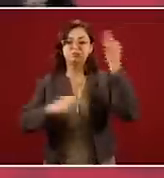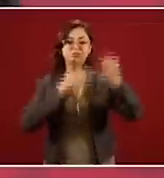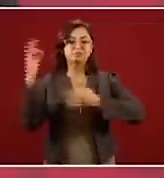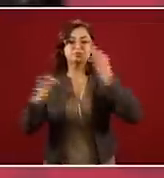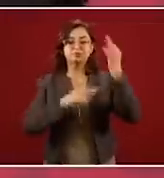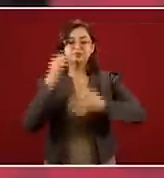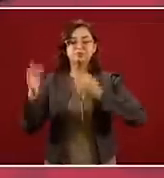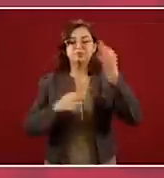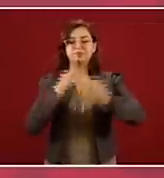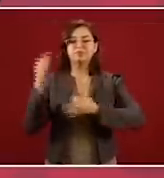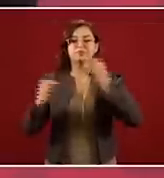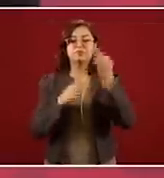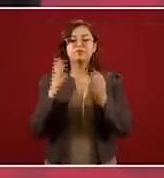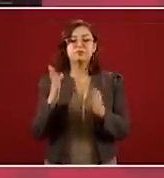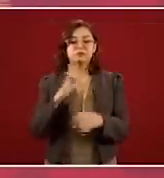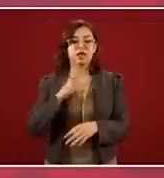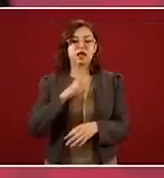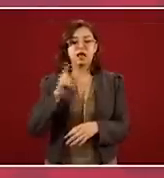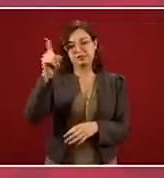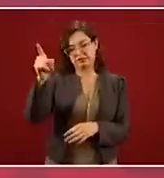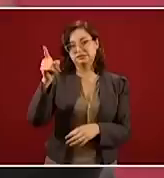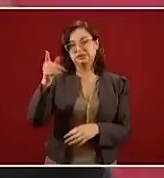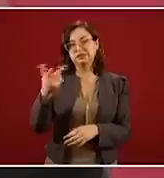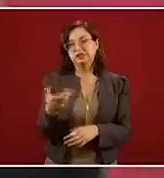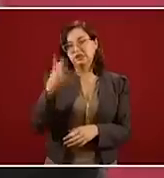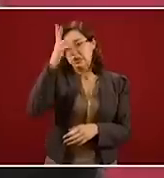mismo, campaña en Coahuila,